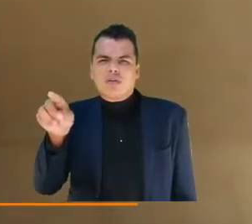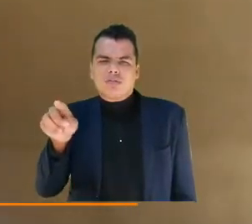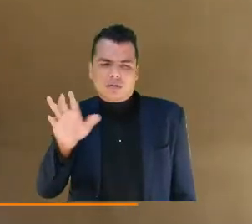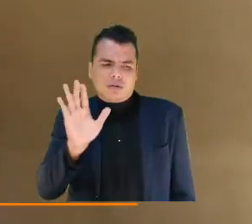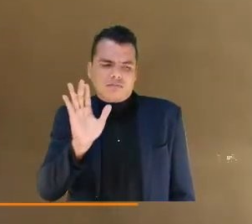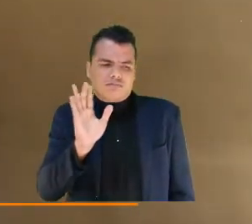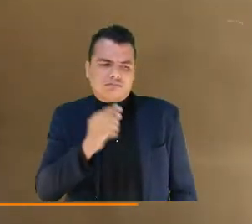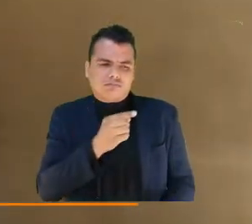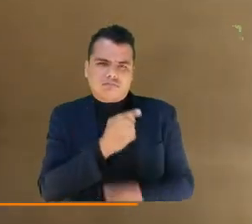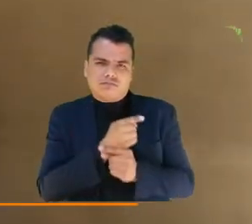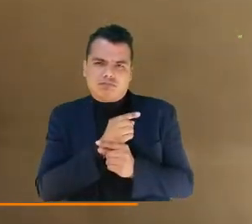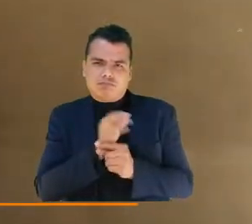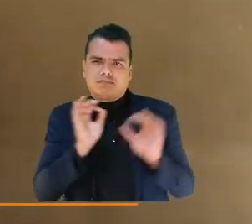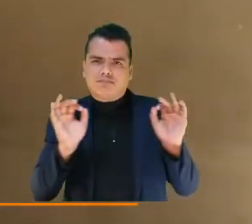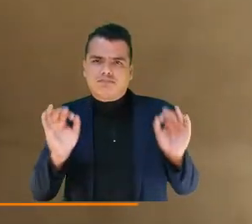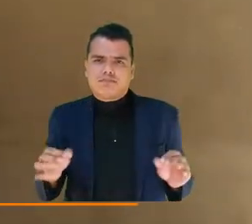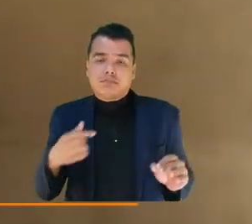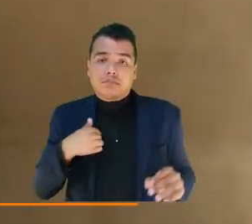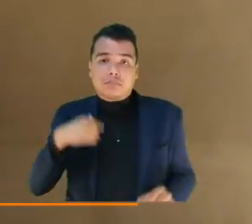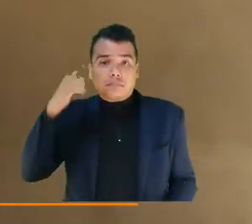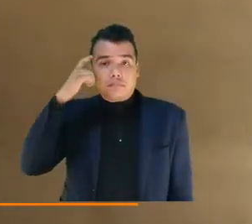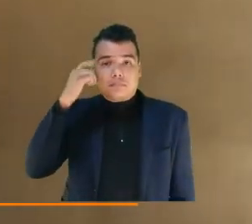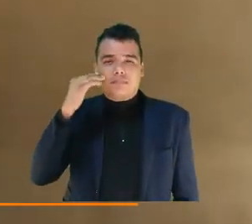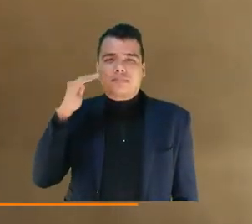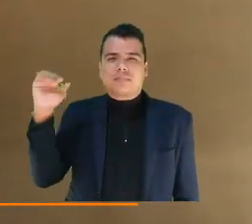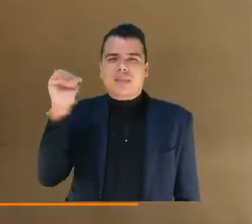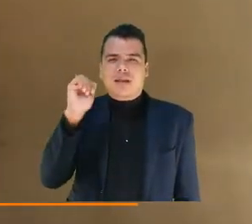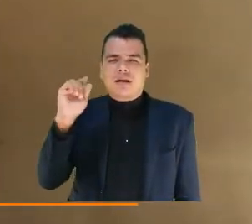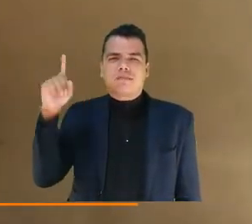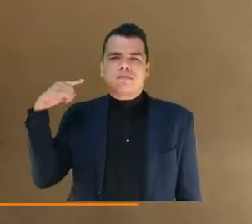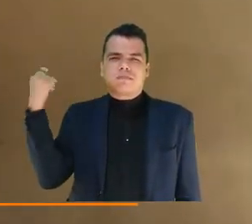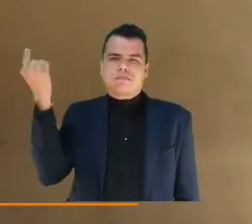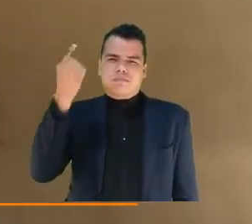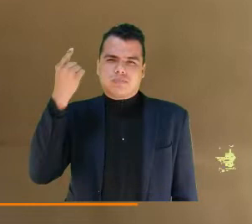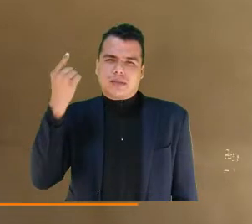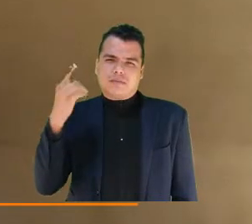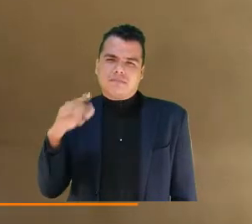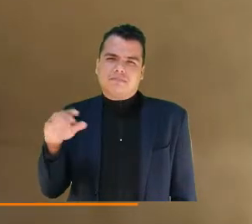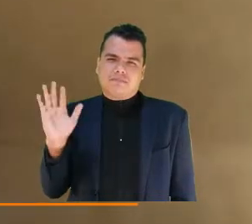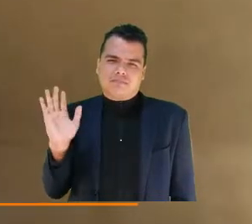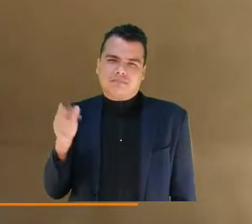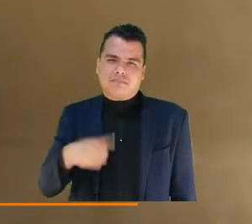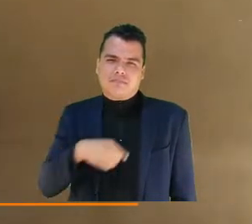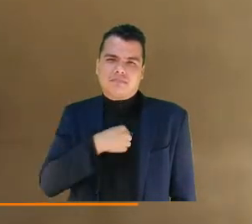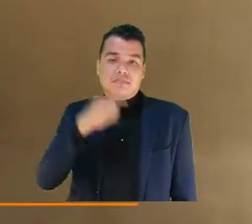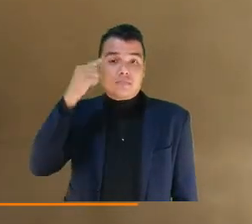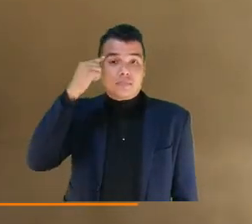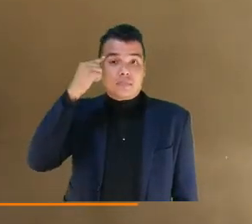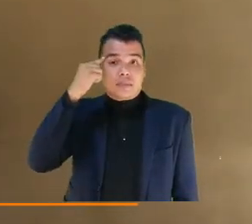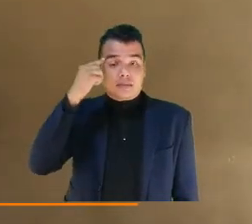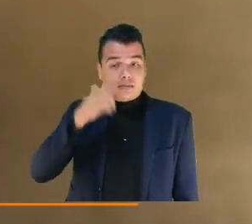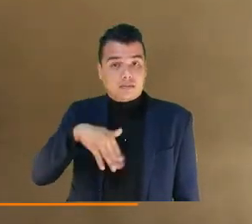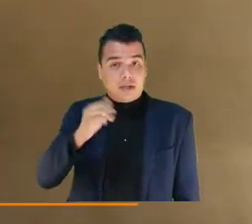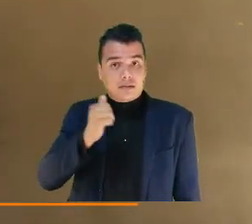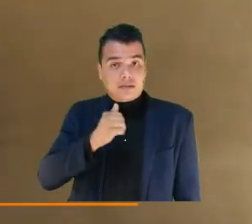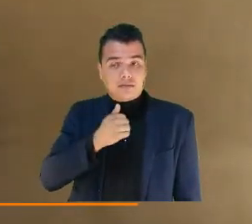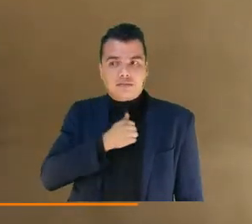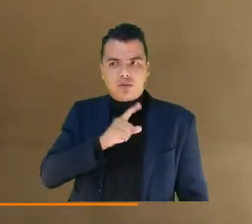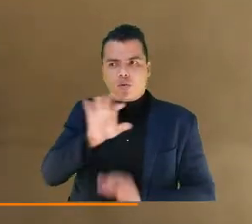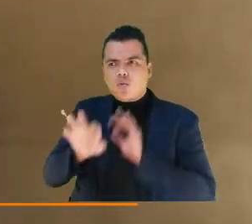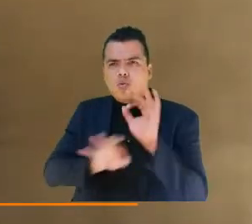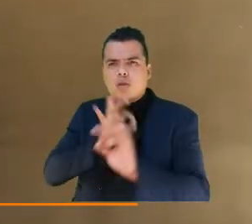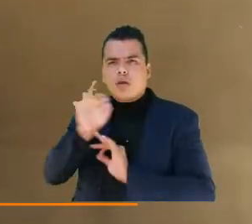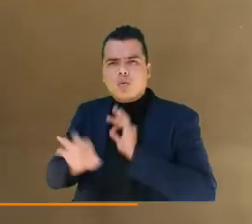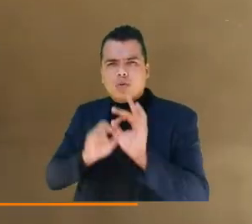claro que sí, yo creo que pues las mujeres siempre en general tenemos ese instinto del cuidado, ¿no? Y